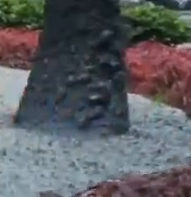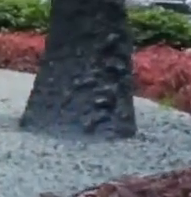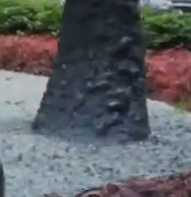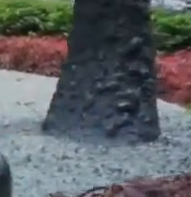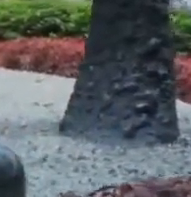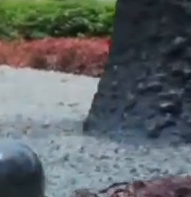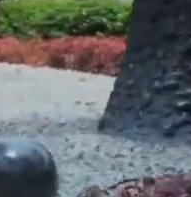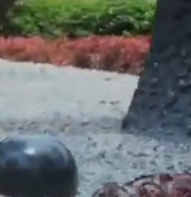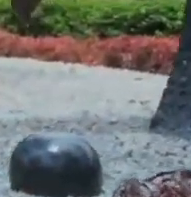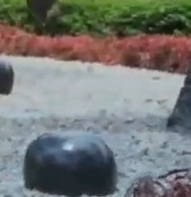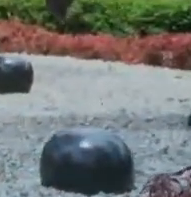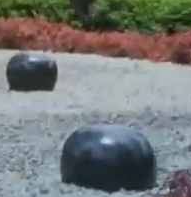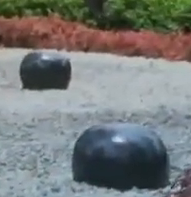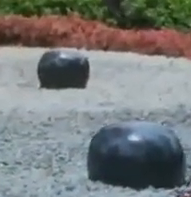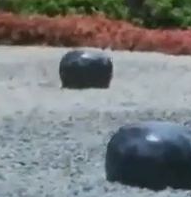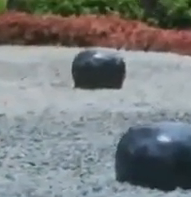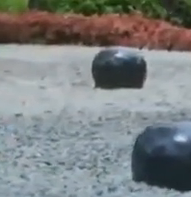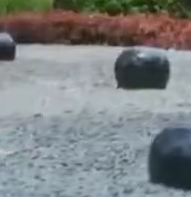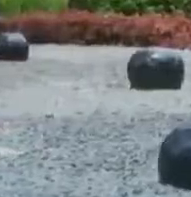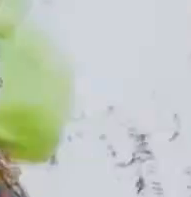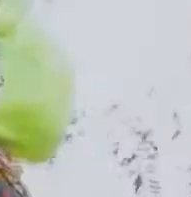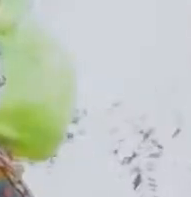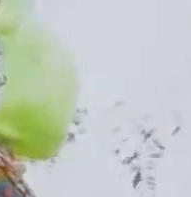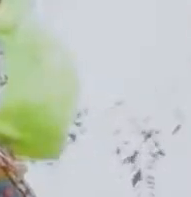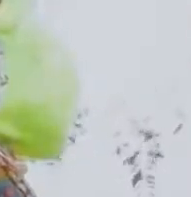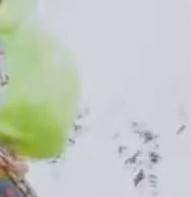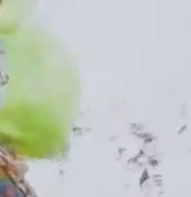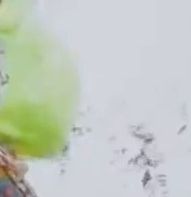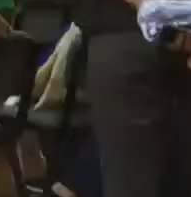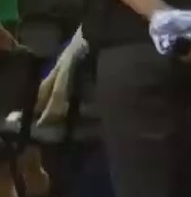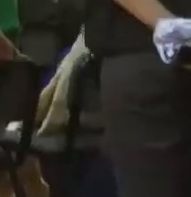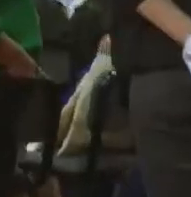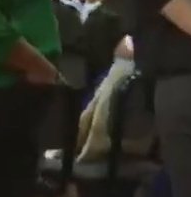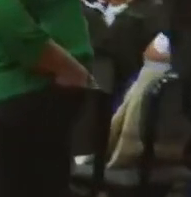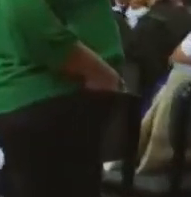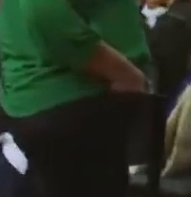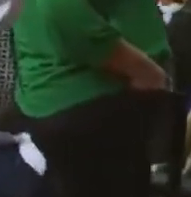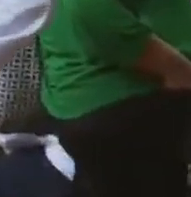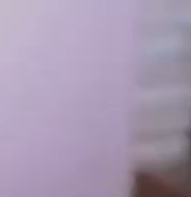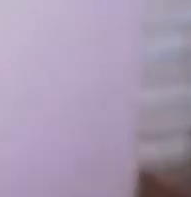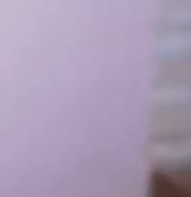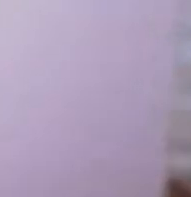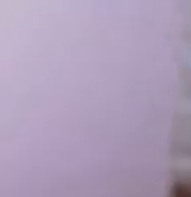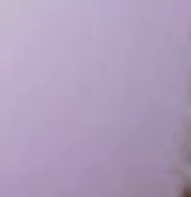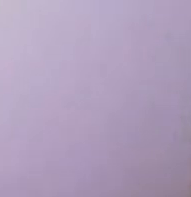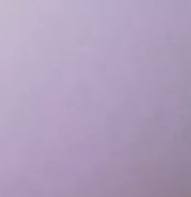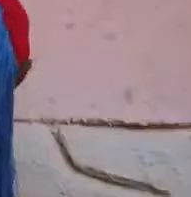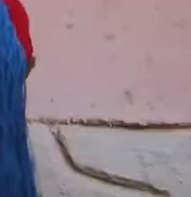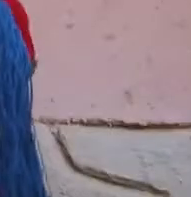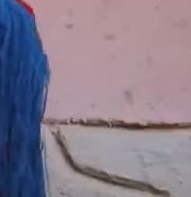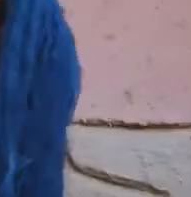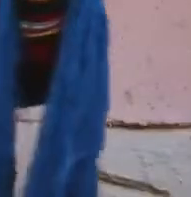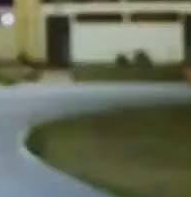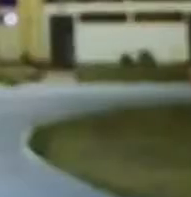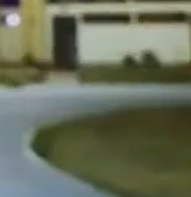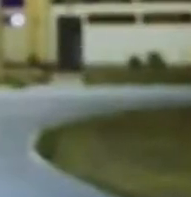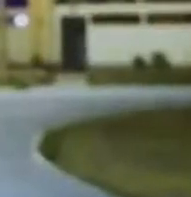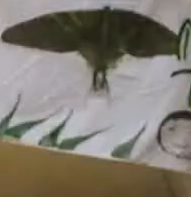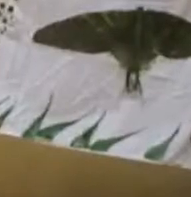Historias de peruanas y peruanos que construyen un mejor país, así como las actividades y conmemoraciones por el Bicentenario